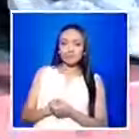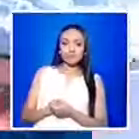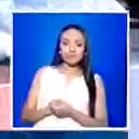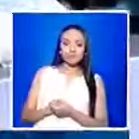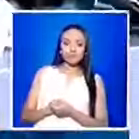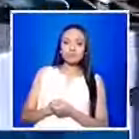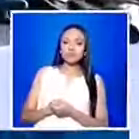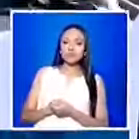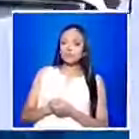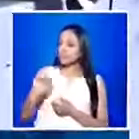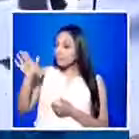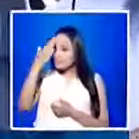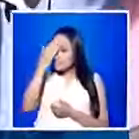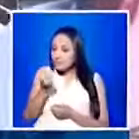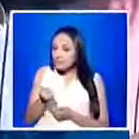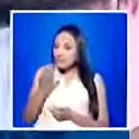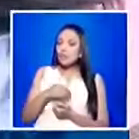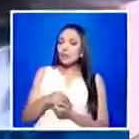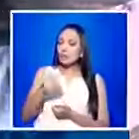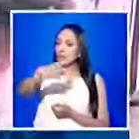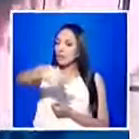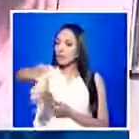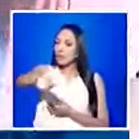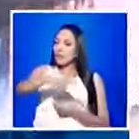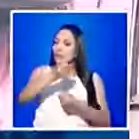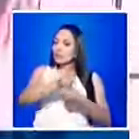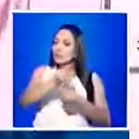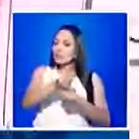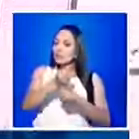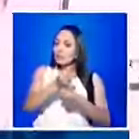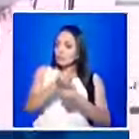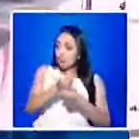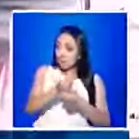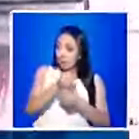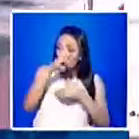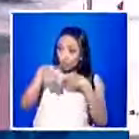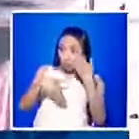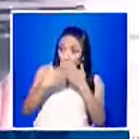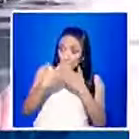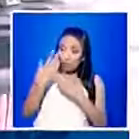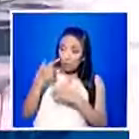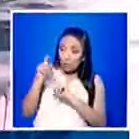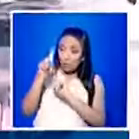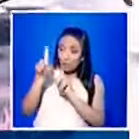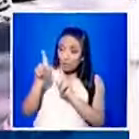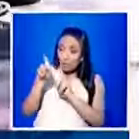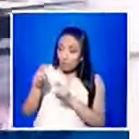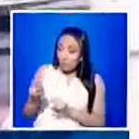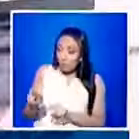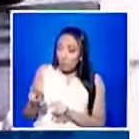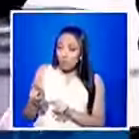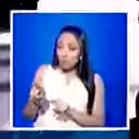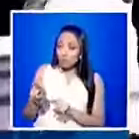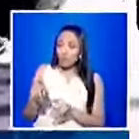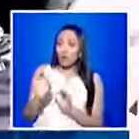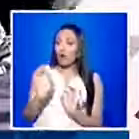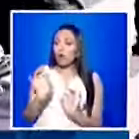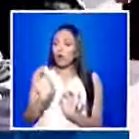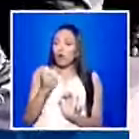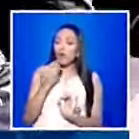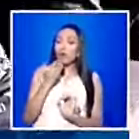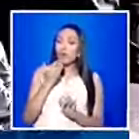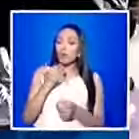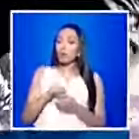coronel Hernández. Coronel, muy buenos días. Este tipo de intervenciones se está realizando de manera paulatina acá en el centro histórico para dar esa garantía a los